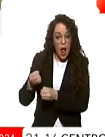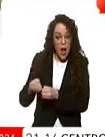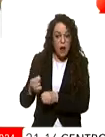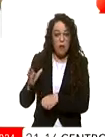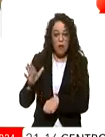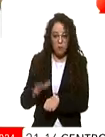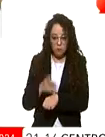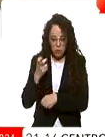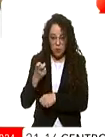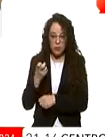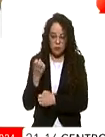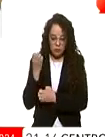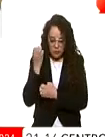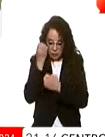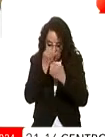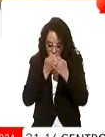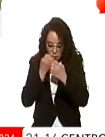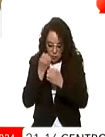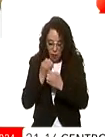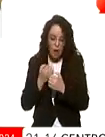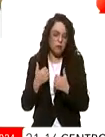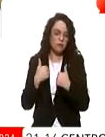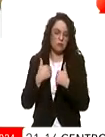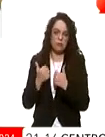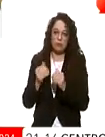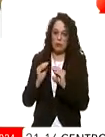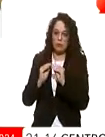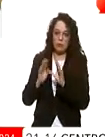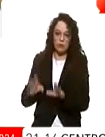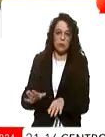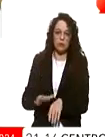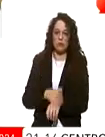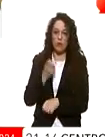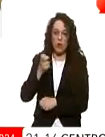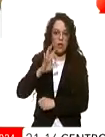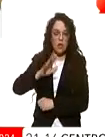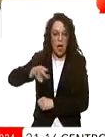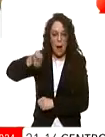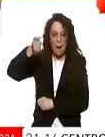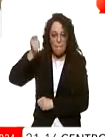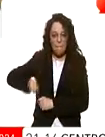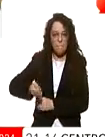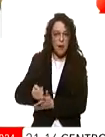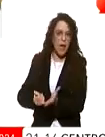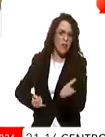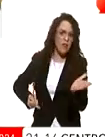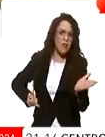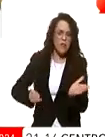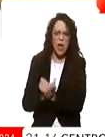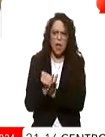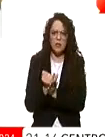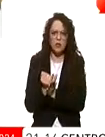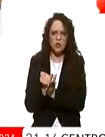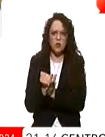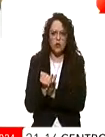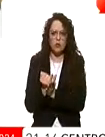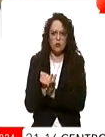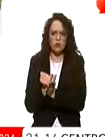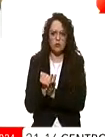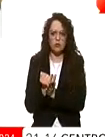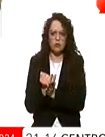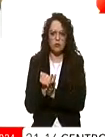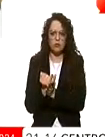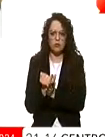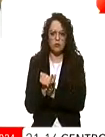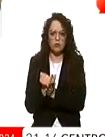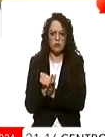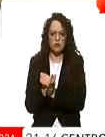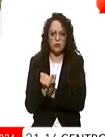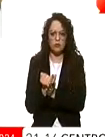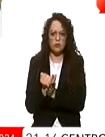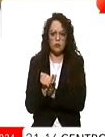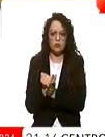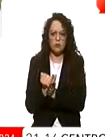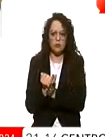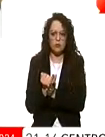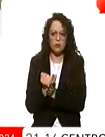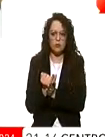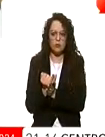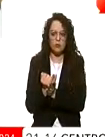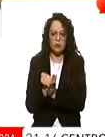quiero enfatizar nuevamente de manera categórica, es que no puede detenerse el proceso electoral